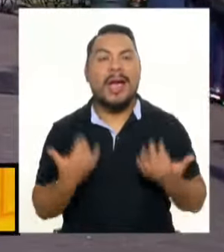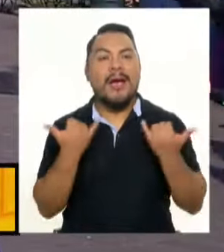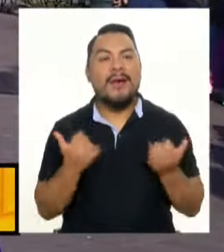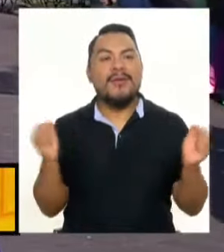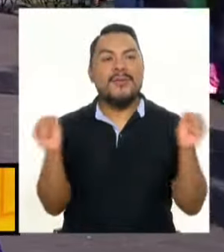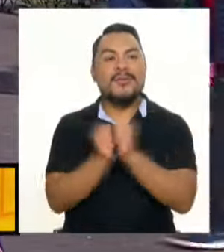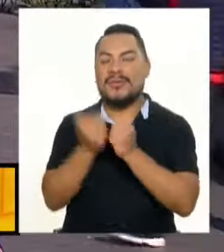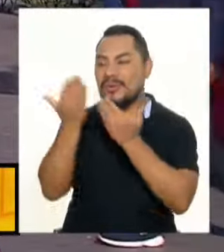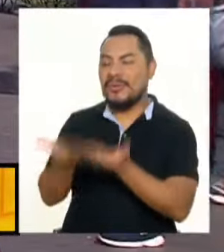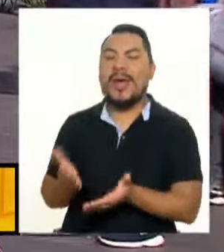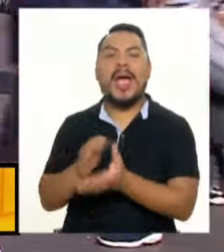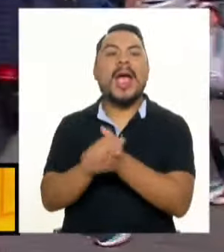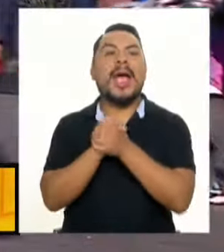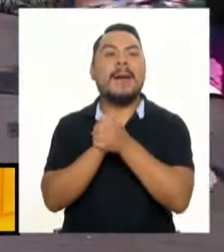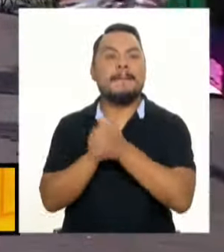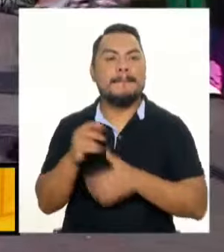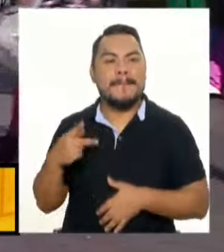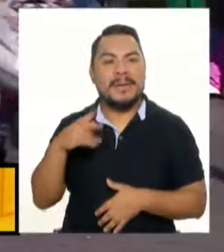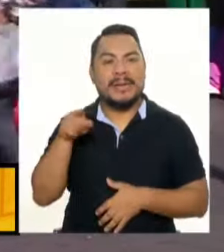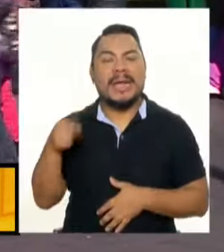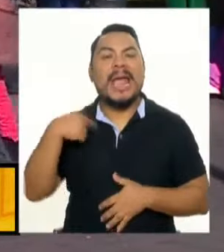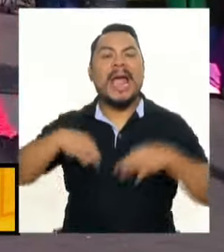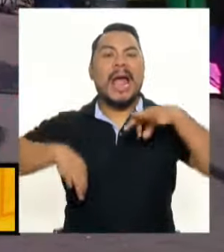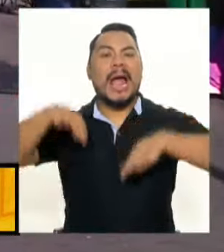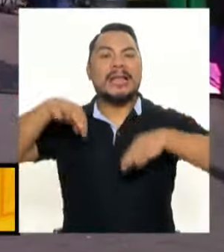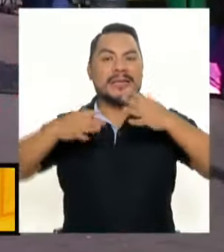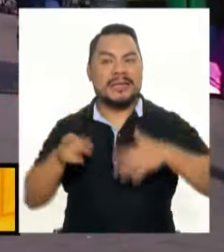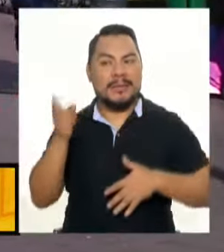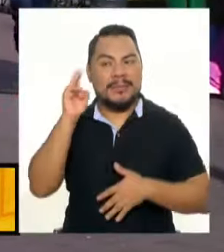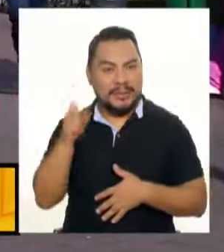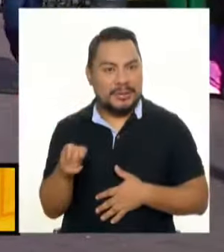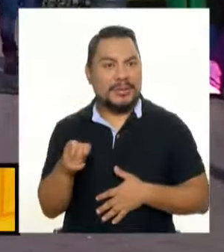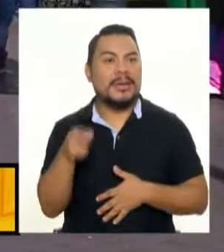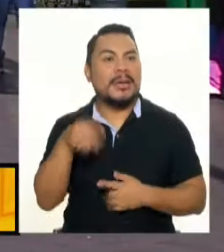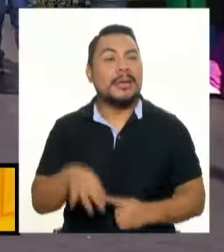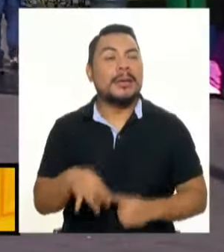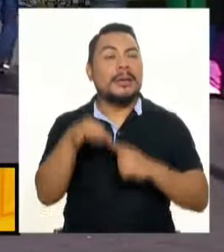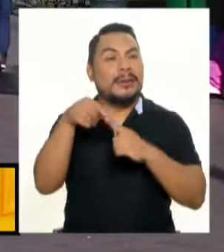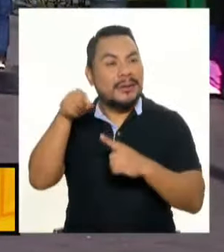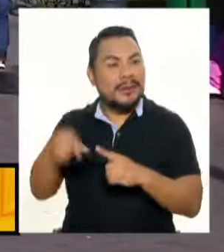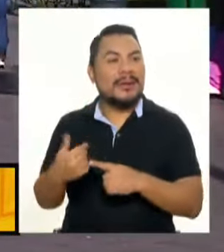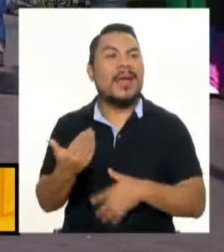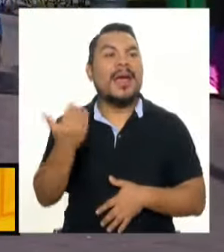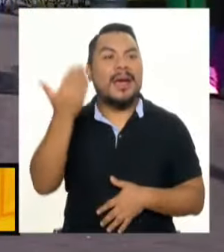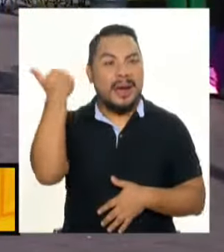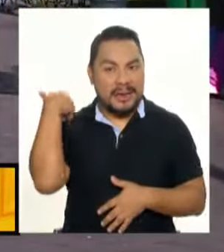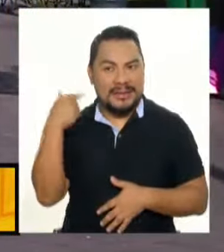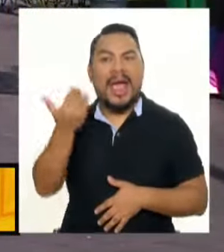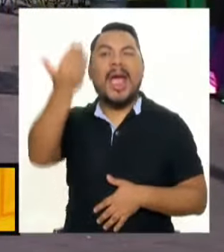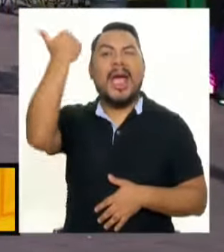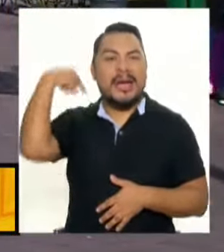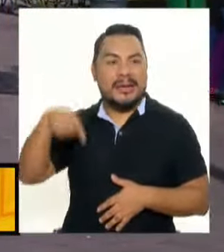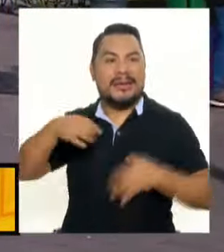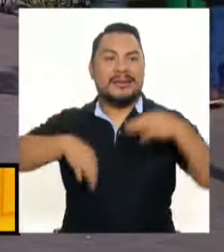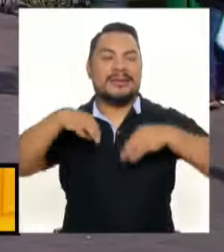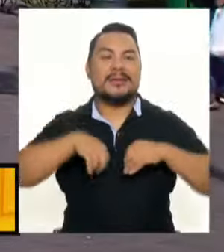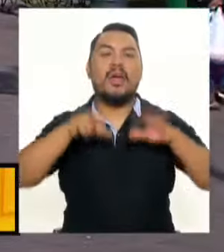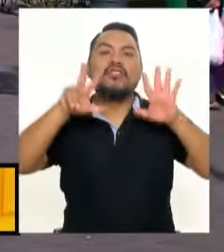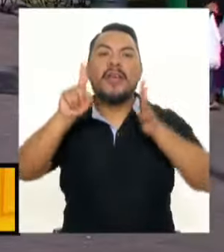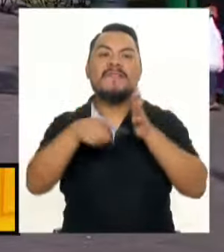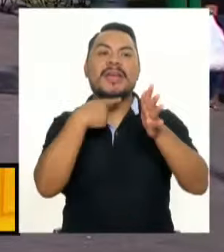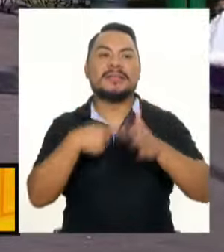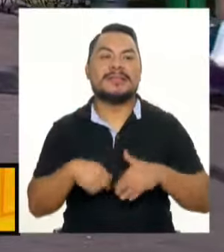amiga Yaritna García. Ella es actriz y lo especial de esto es que ella ha representado a la colla durante 8 veces